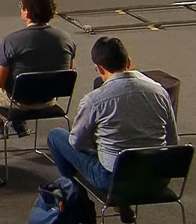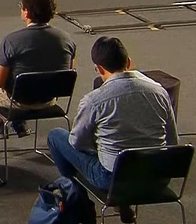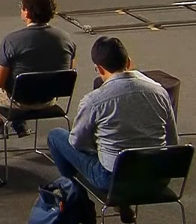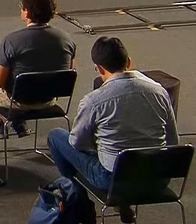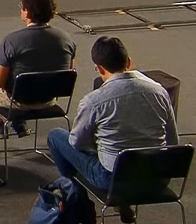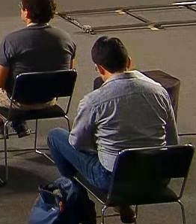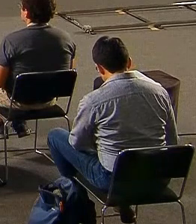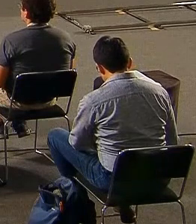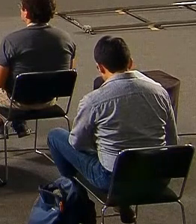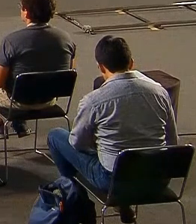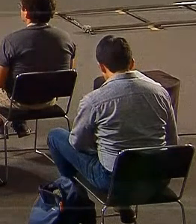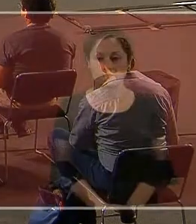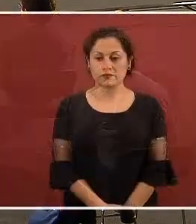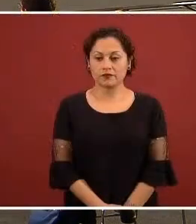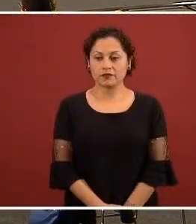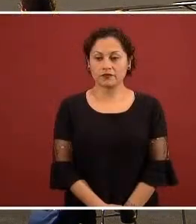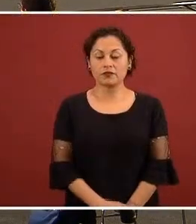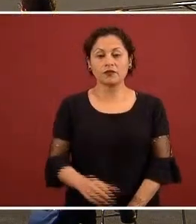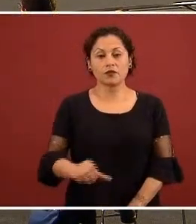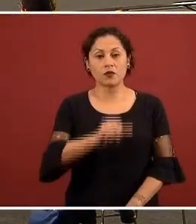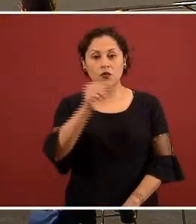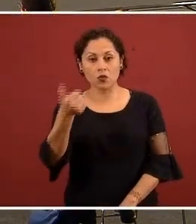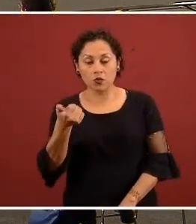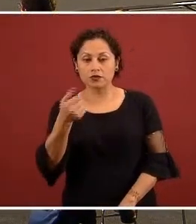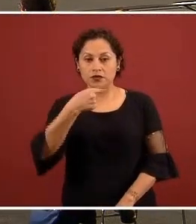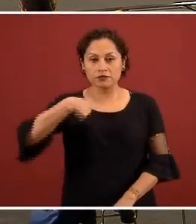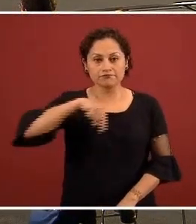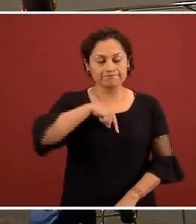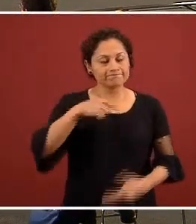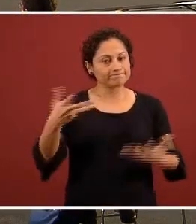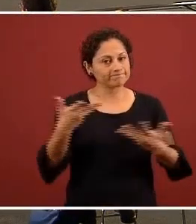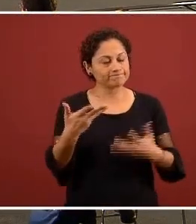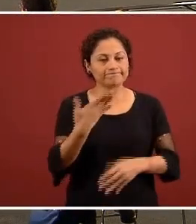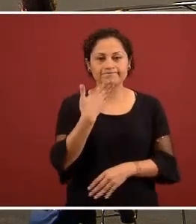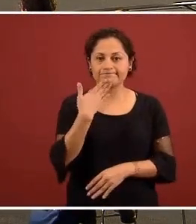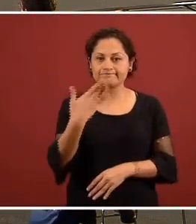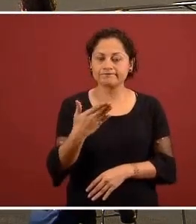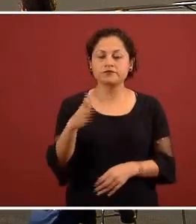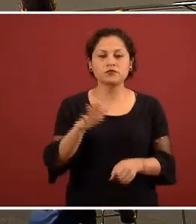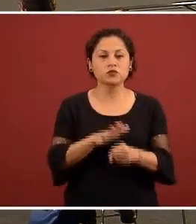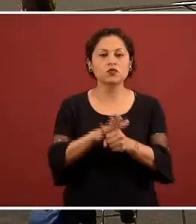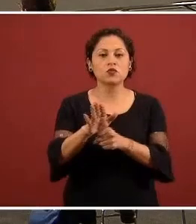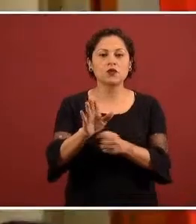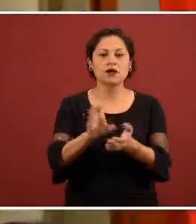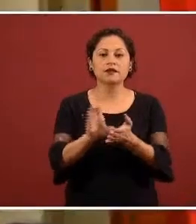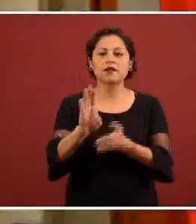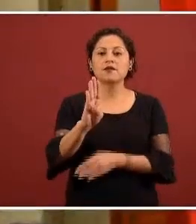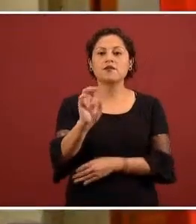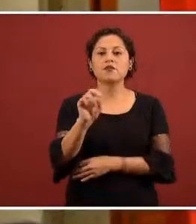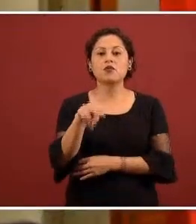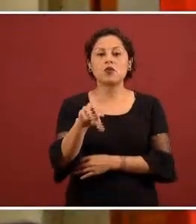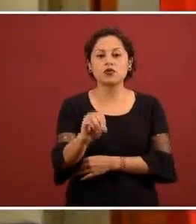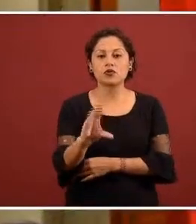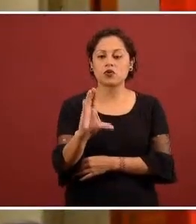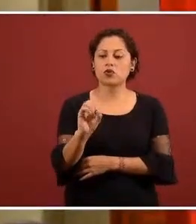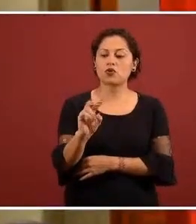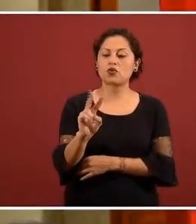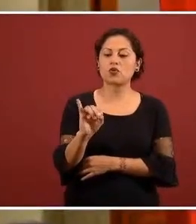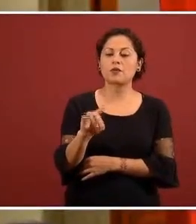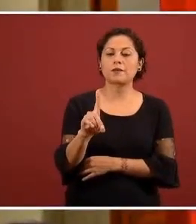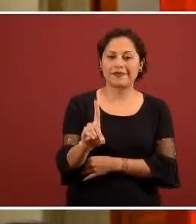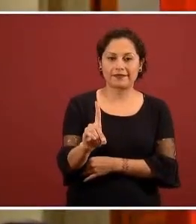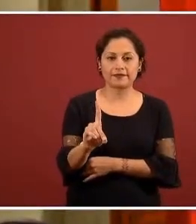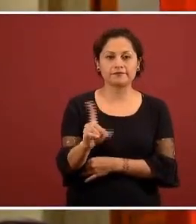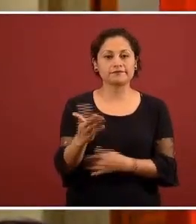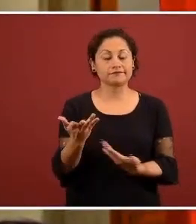Otra de las acciones muy buenas que estamos haciendo es la implementación del bono COVID. Este bono es algo